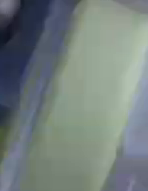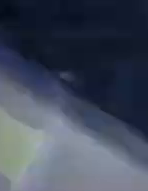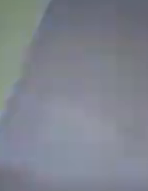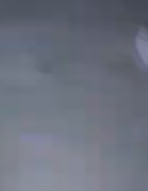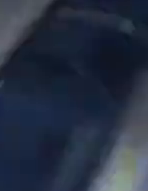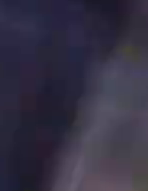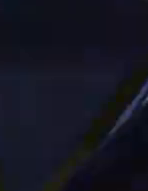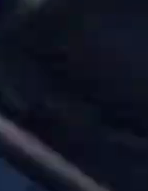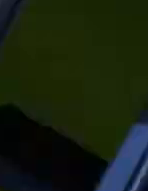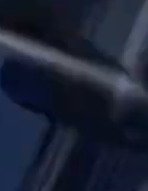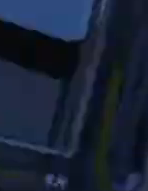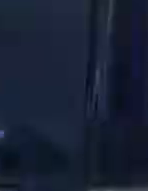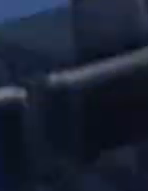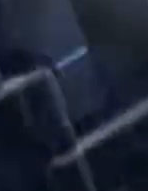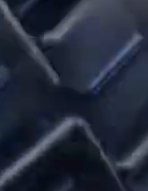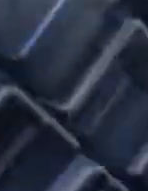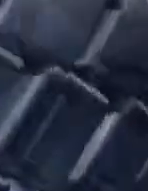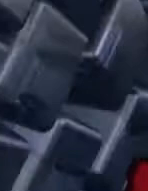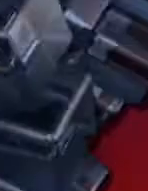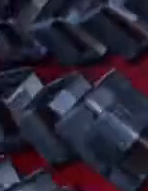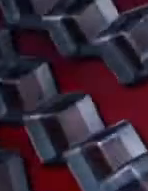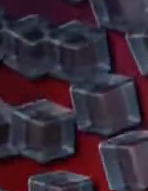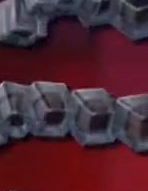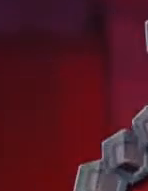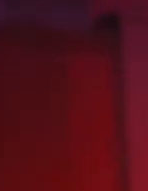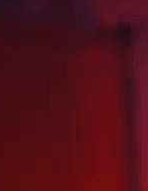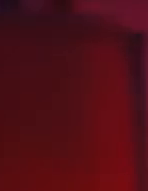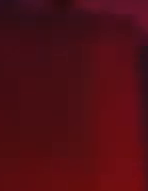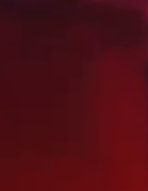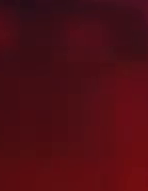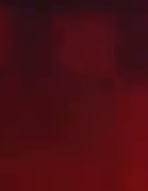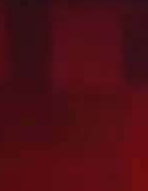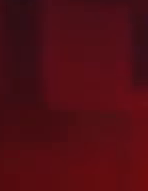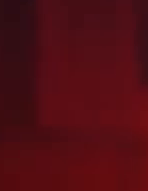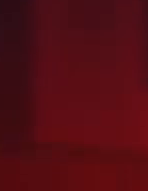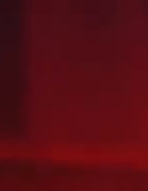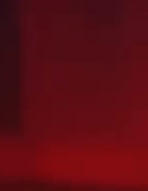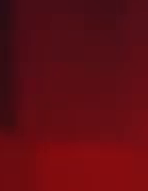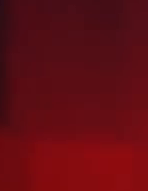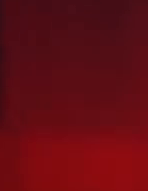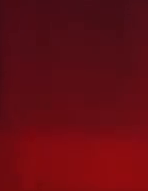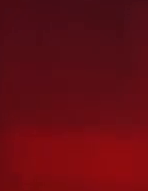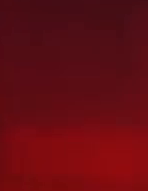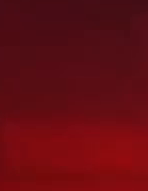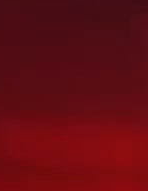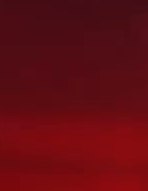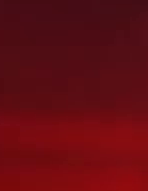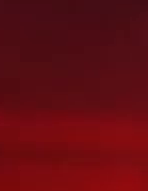Televisión Legislativa presentó TVL Noticias, emisión central.